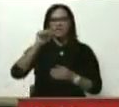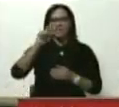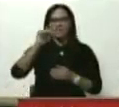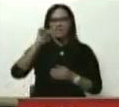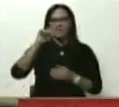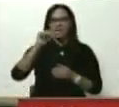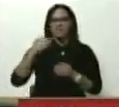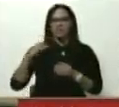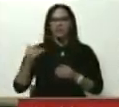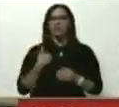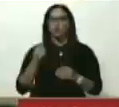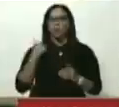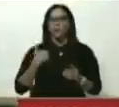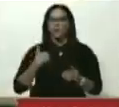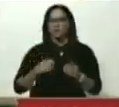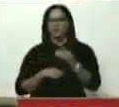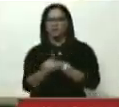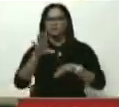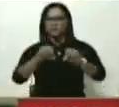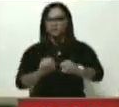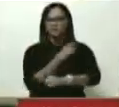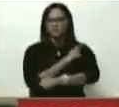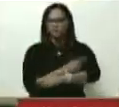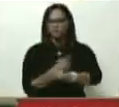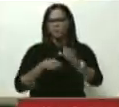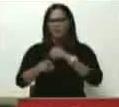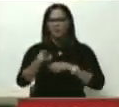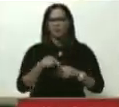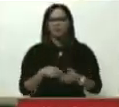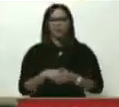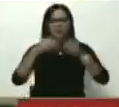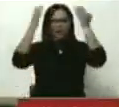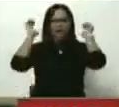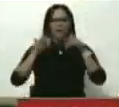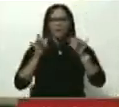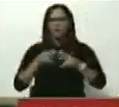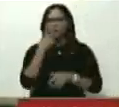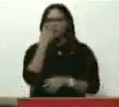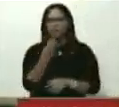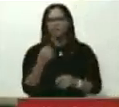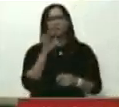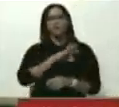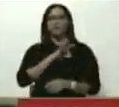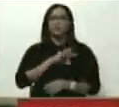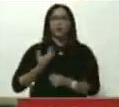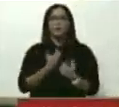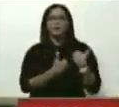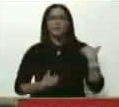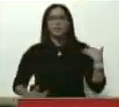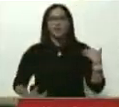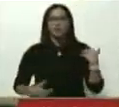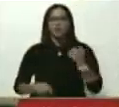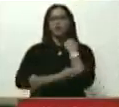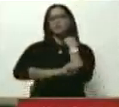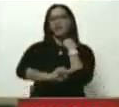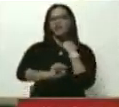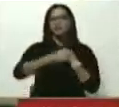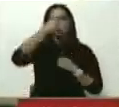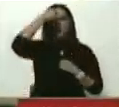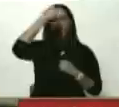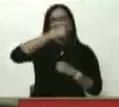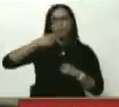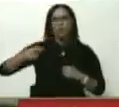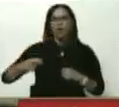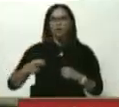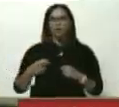imperialismo. ¿Ves? Para allá fue Almagro, fue a visitarlo. Y este señor presidente traicionó a su pueblo,